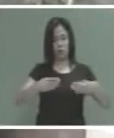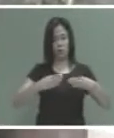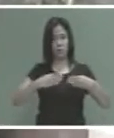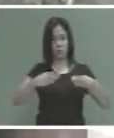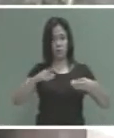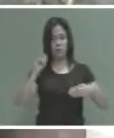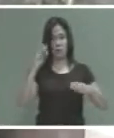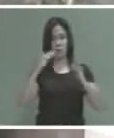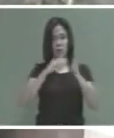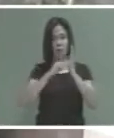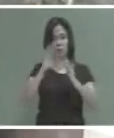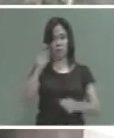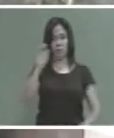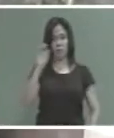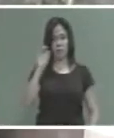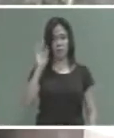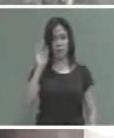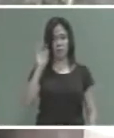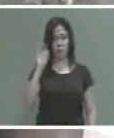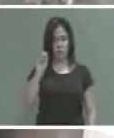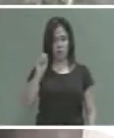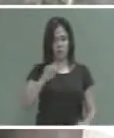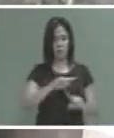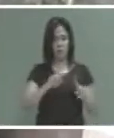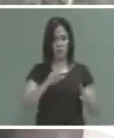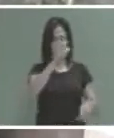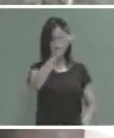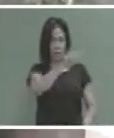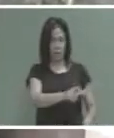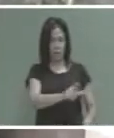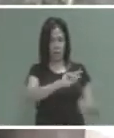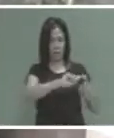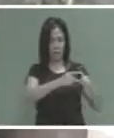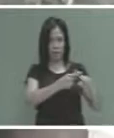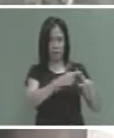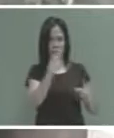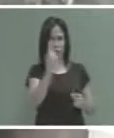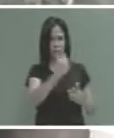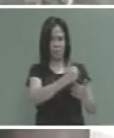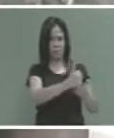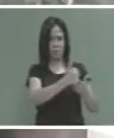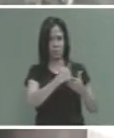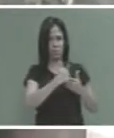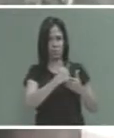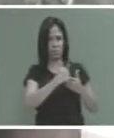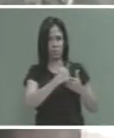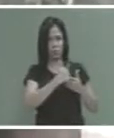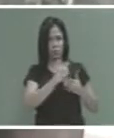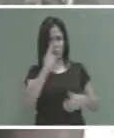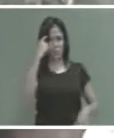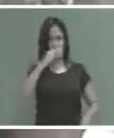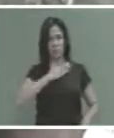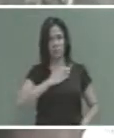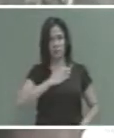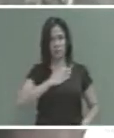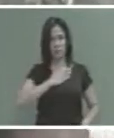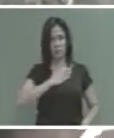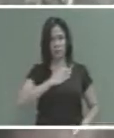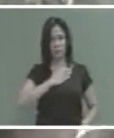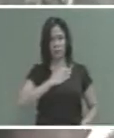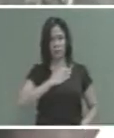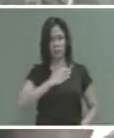el 1990, pero siempre fue inspiración para mí, era de esto, y como te digo, yo siempre fui de estos estudiantes que en la parte de atrás